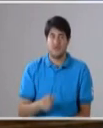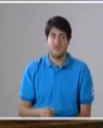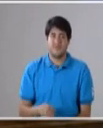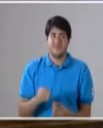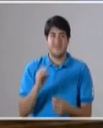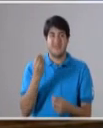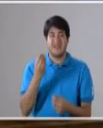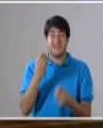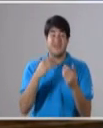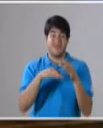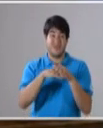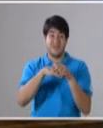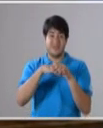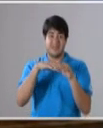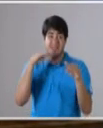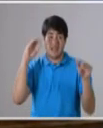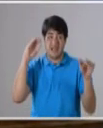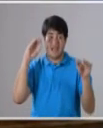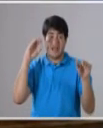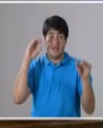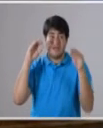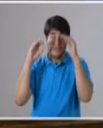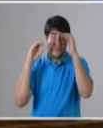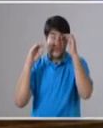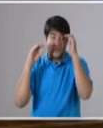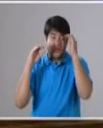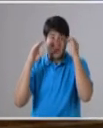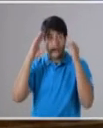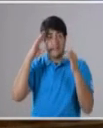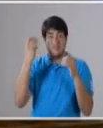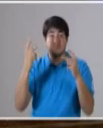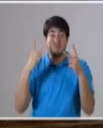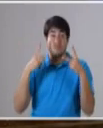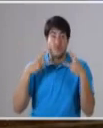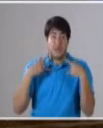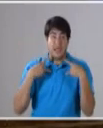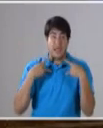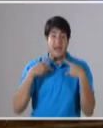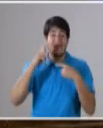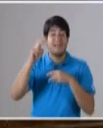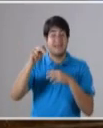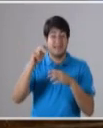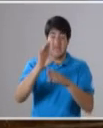que son sacados como porque hay necesidad de seguir grabando.